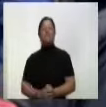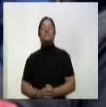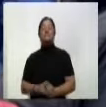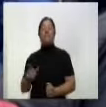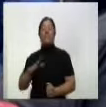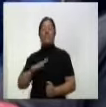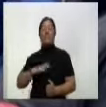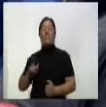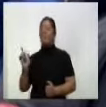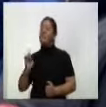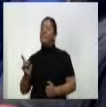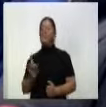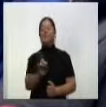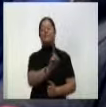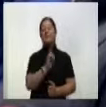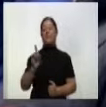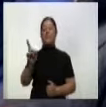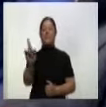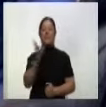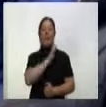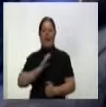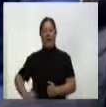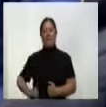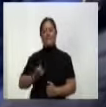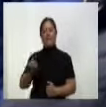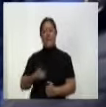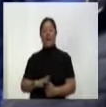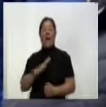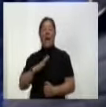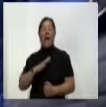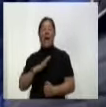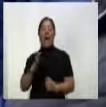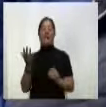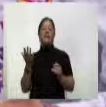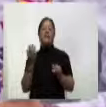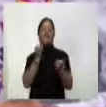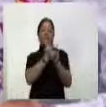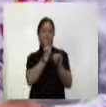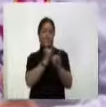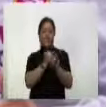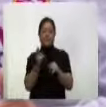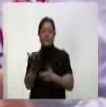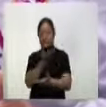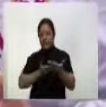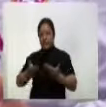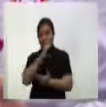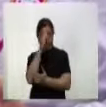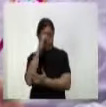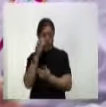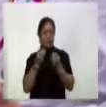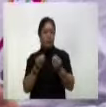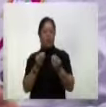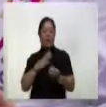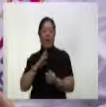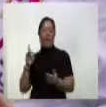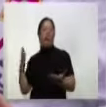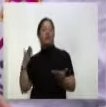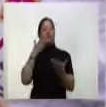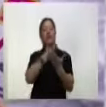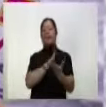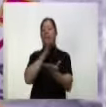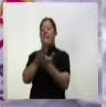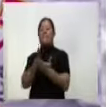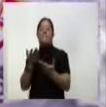Xicoténcatl como parte de sus actividades de campaña. A través de sus redes sociales, compartió varias fotografías de la visita que realizó a familias de